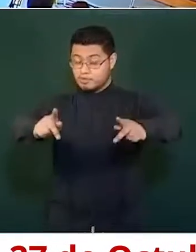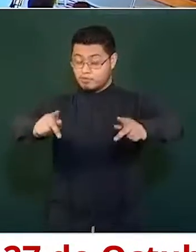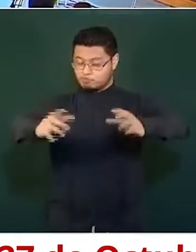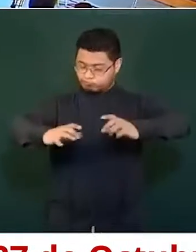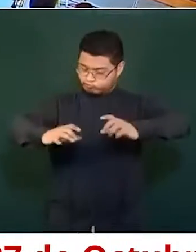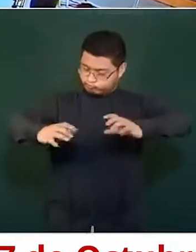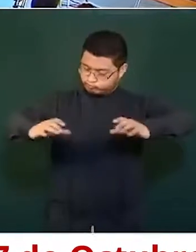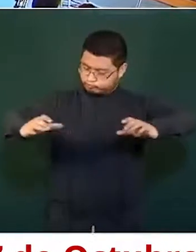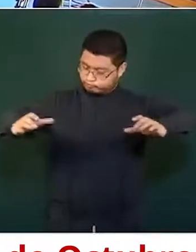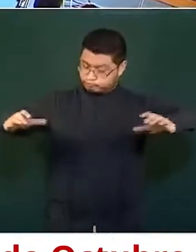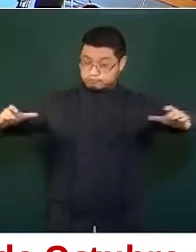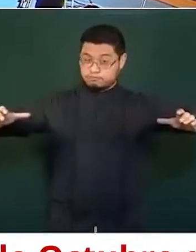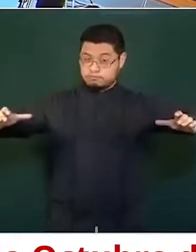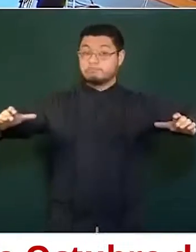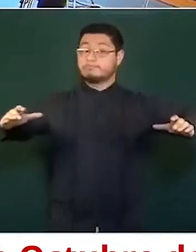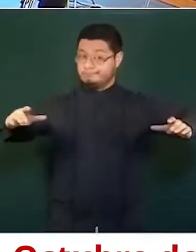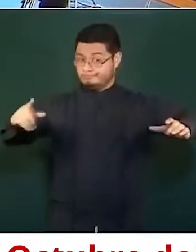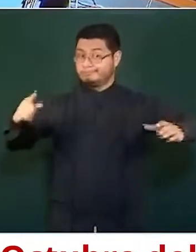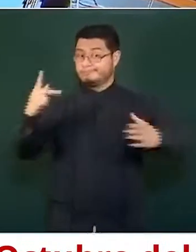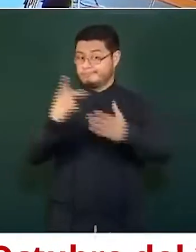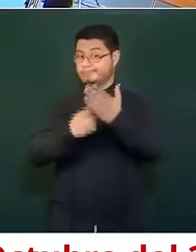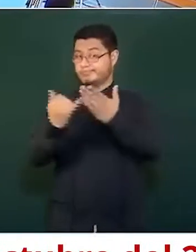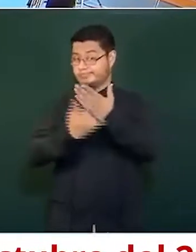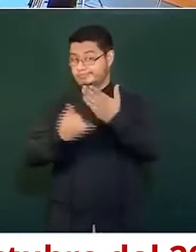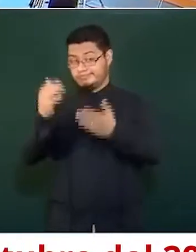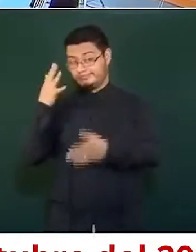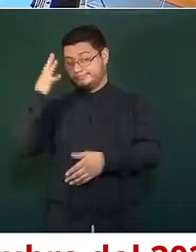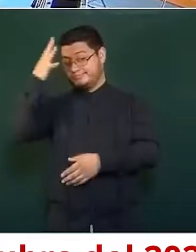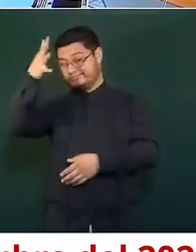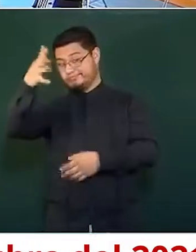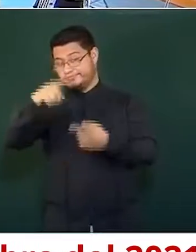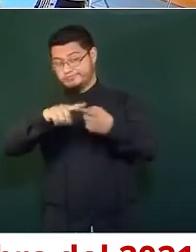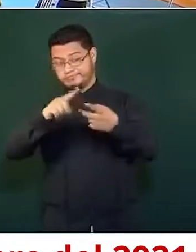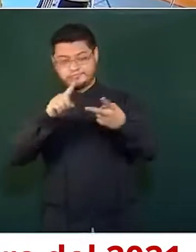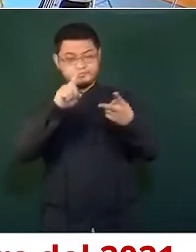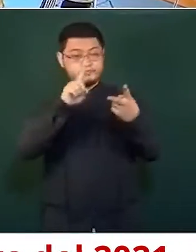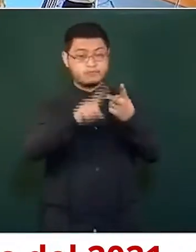la construcción de dos plantas termoeléctricas,